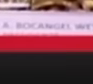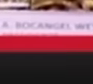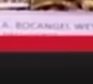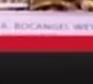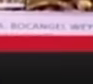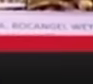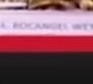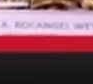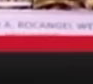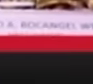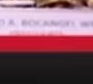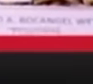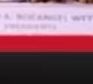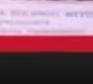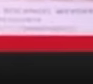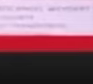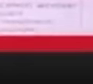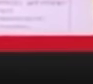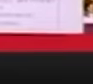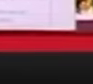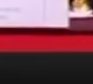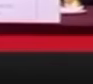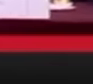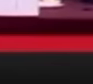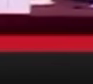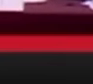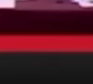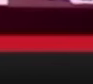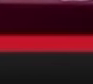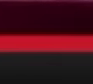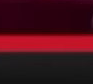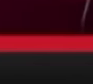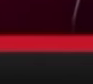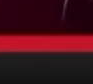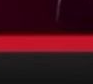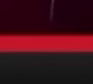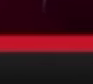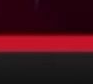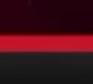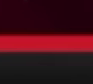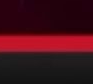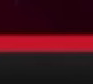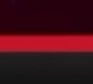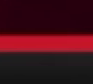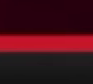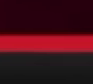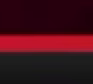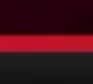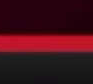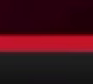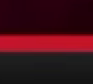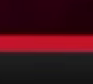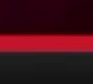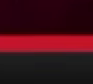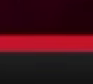aclaración más. Con su venia, señor presidente. Sí, puede hacerla. aclaración. Sí, respecto a